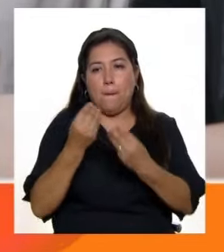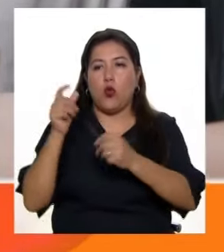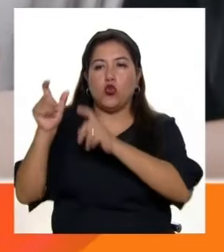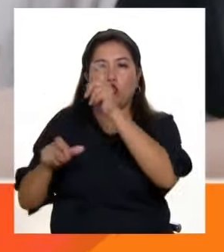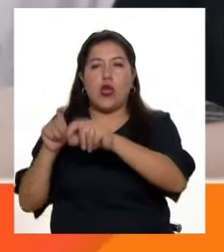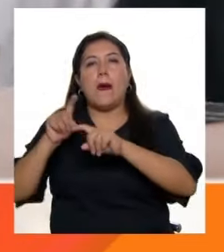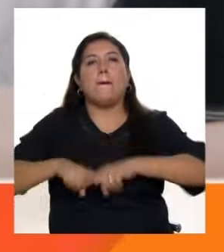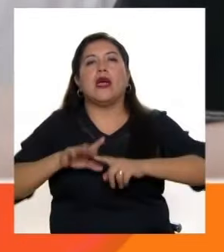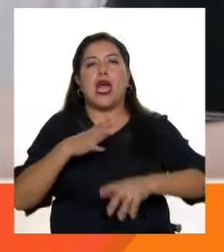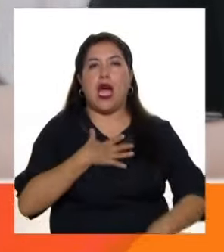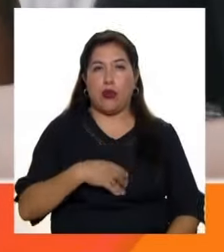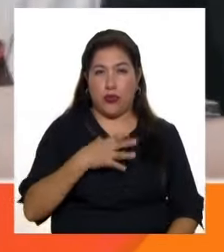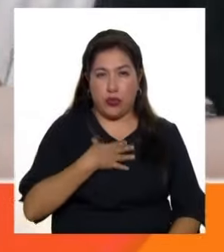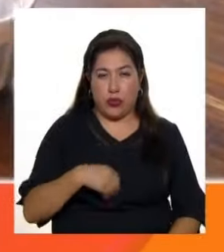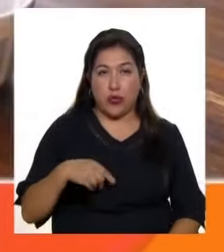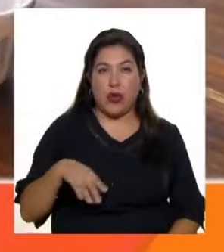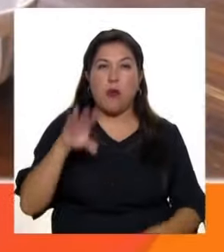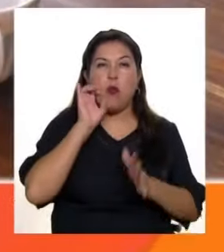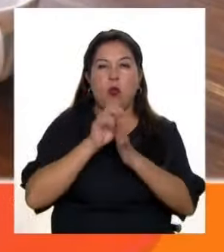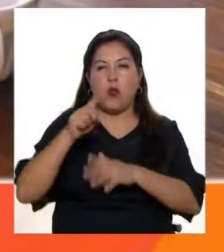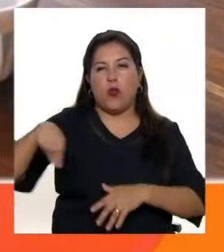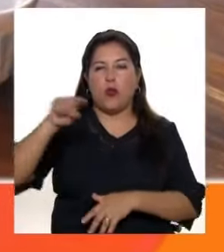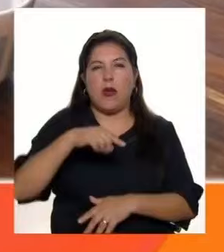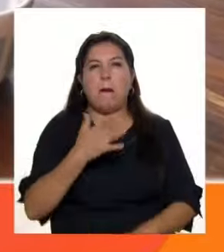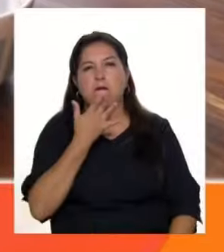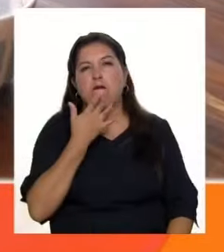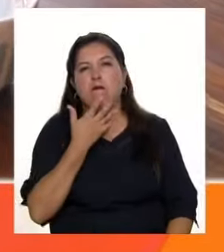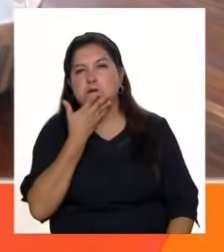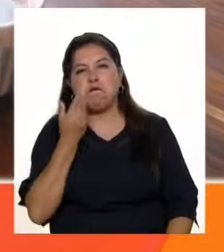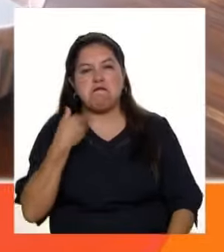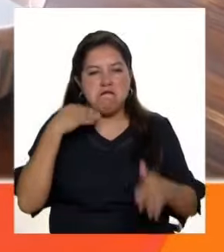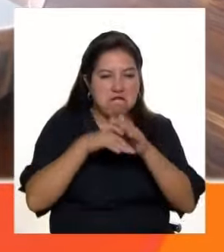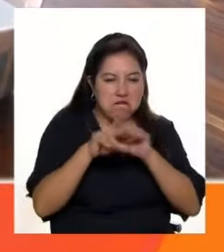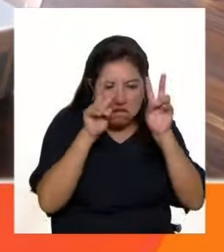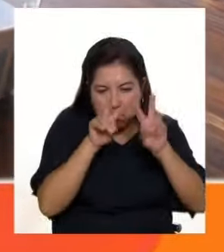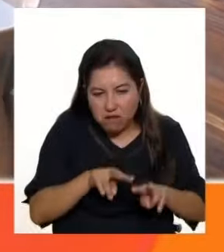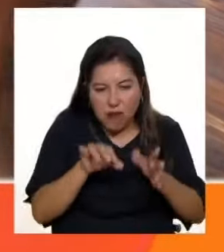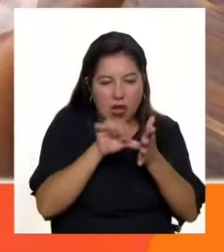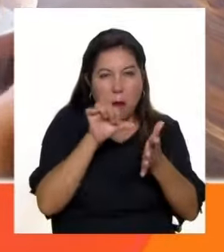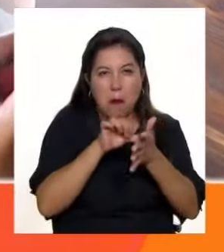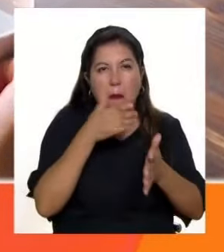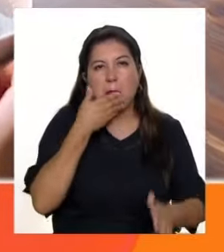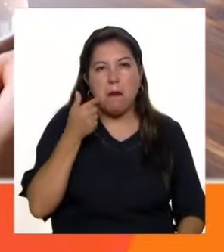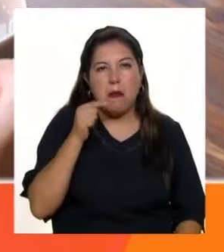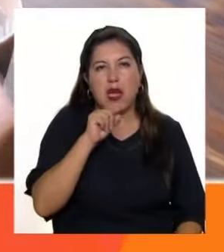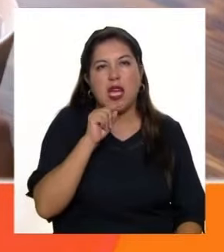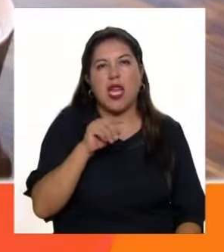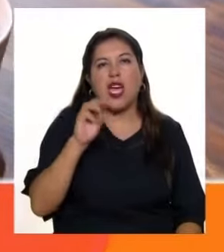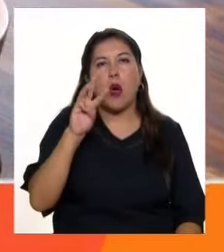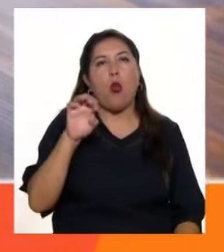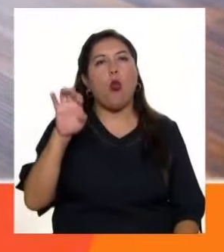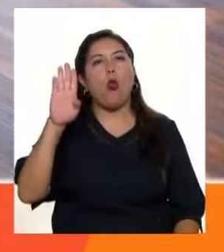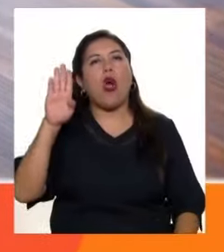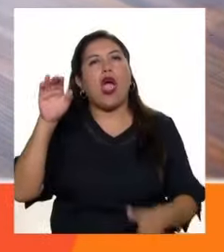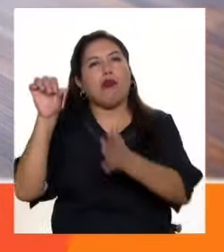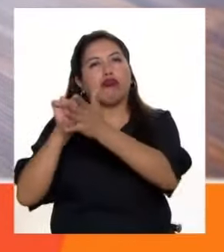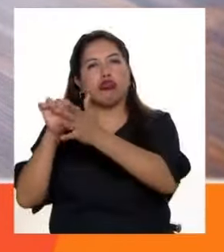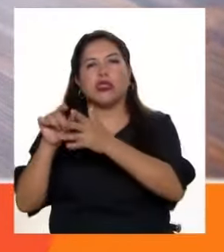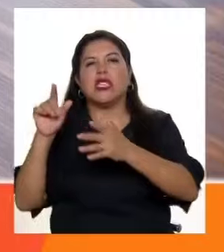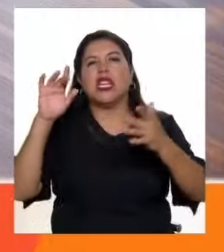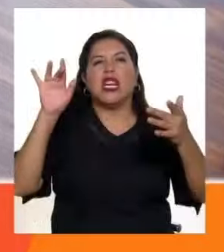edades, también sale que ellos prefieren comprar en una web, por ejemplo, que comprar en redes sociales preferentemente. Entonces, las redes